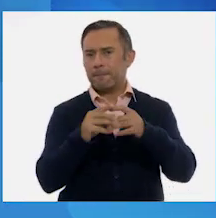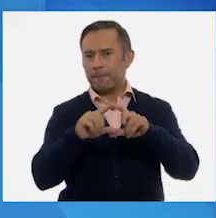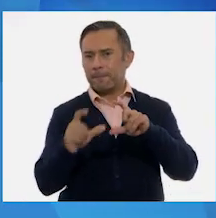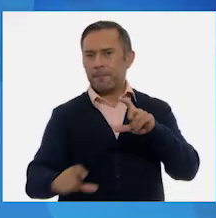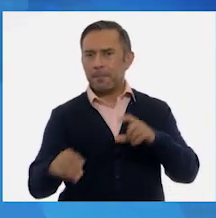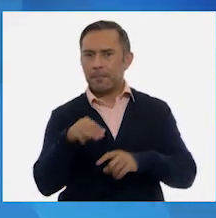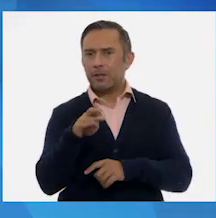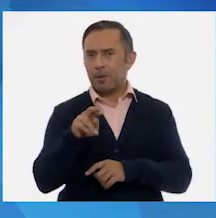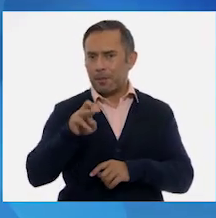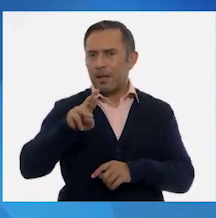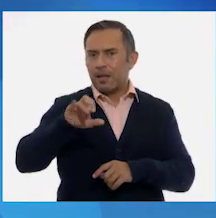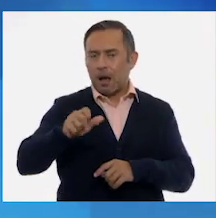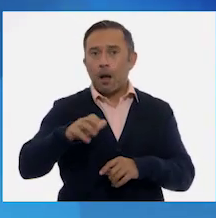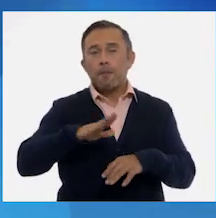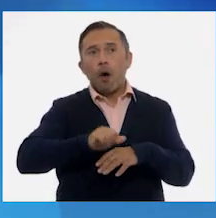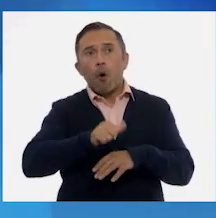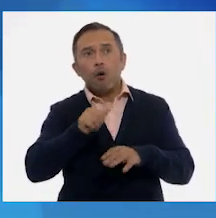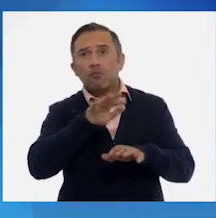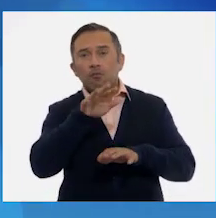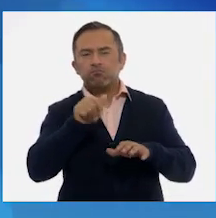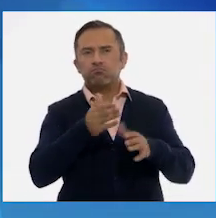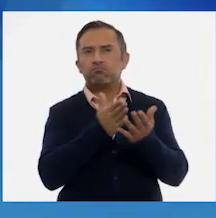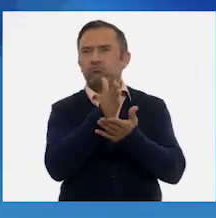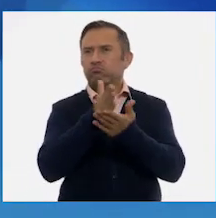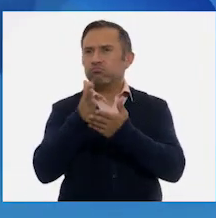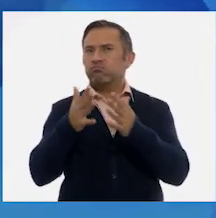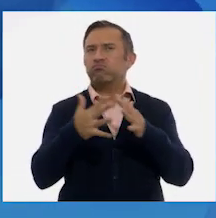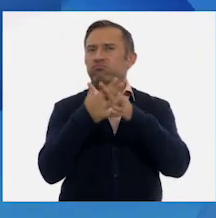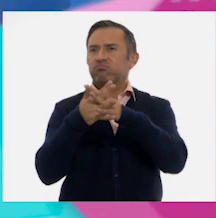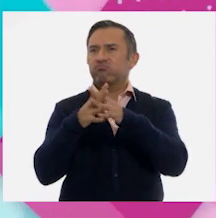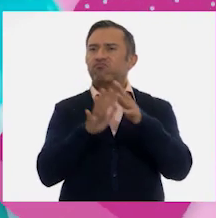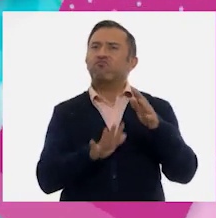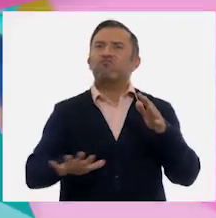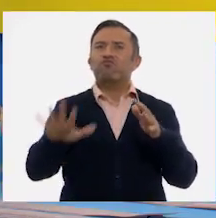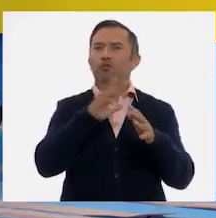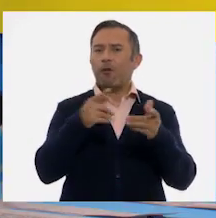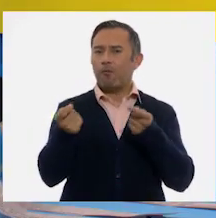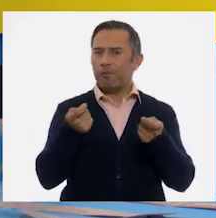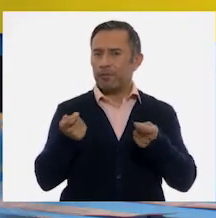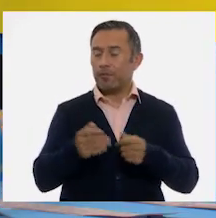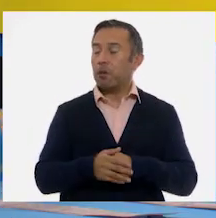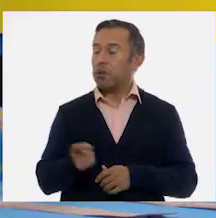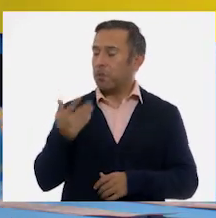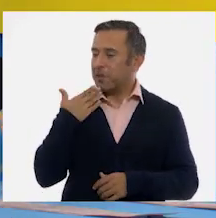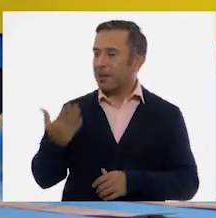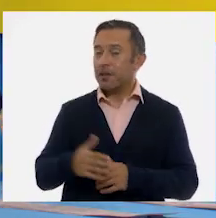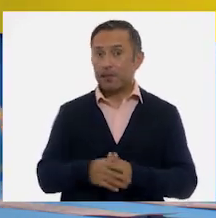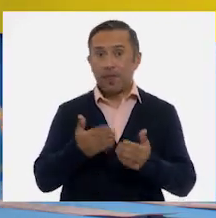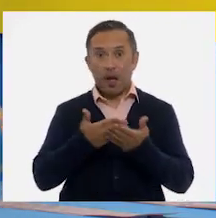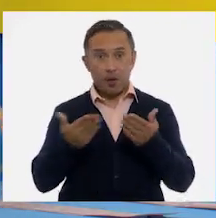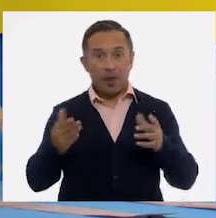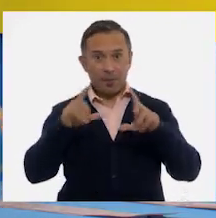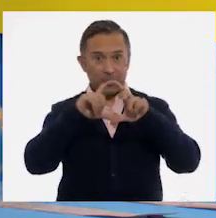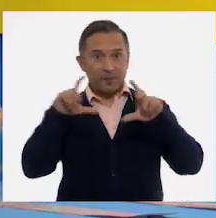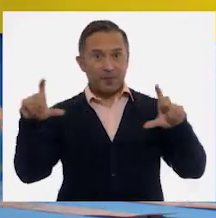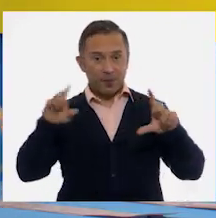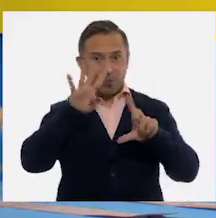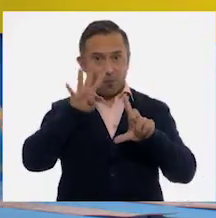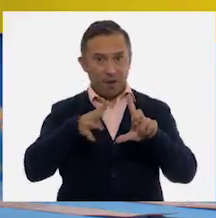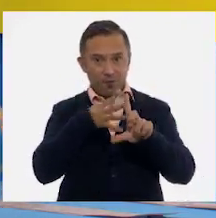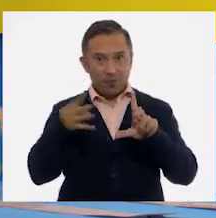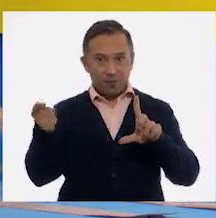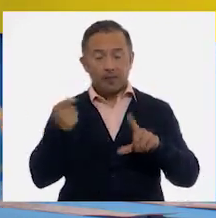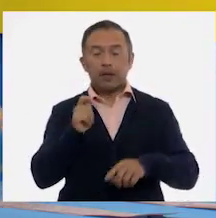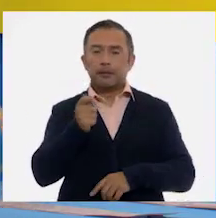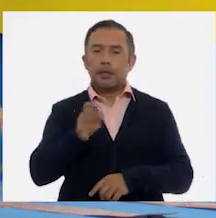habían estado juntas. Muy bien. Pues en ese caso, pongamos en nuestro cuadro la conquista por parte de españoles y